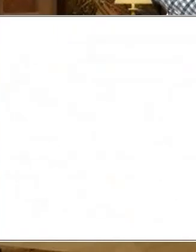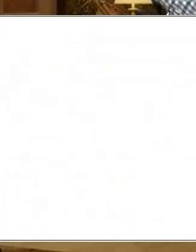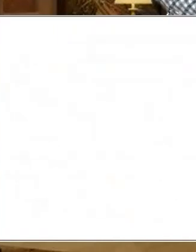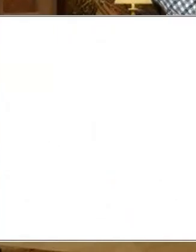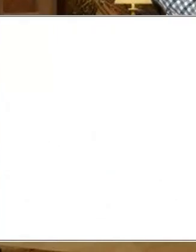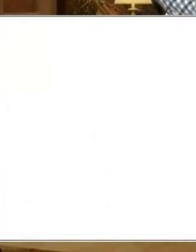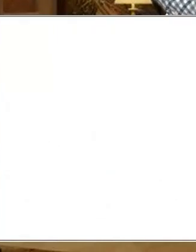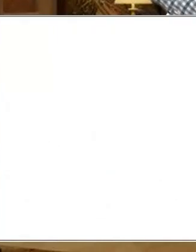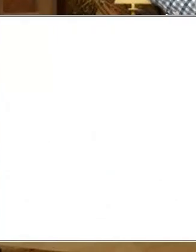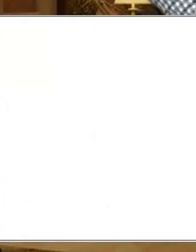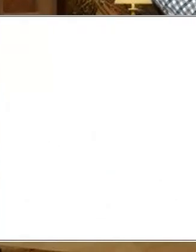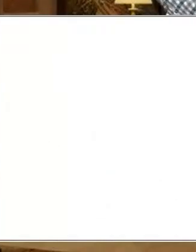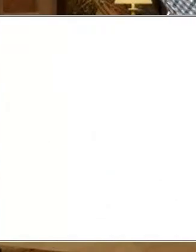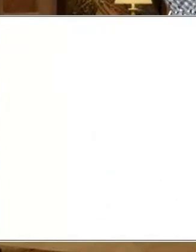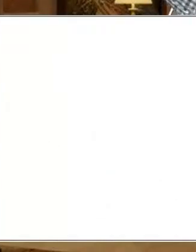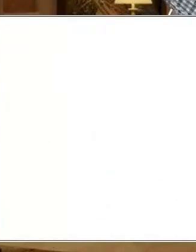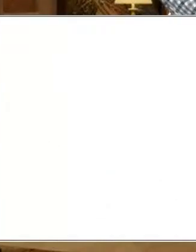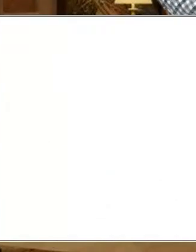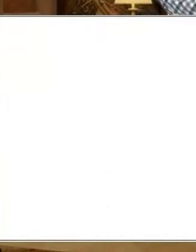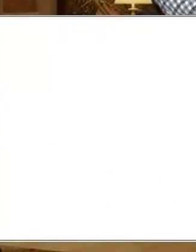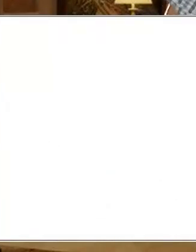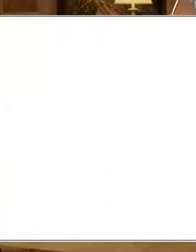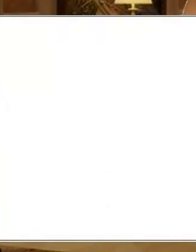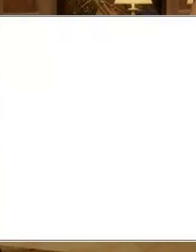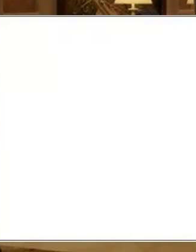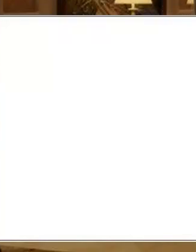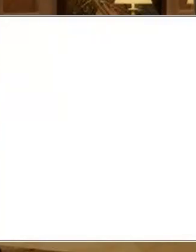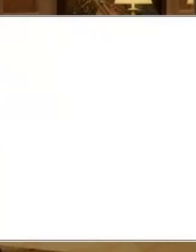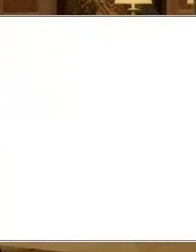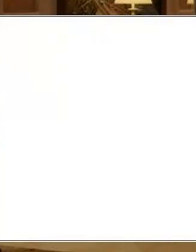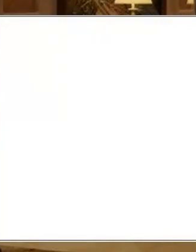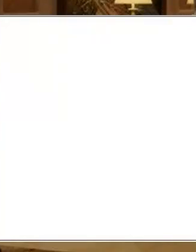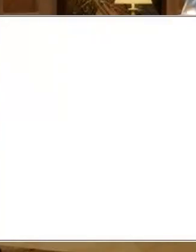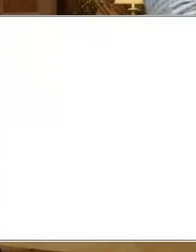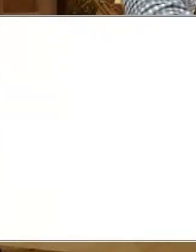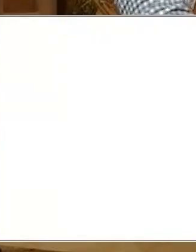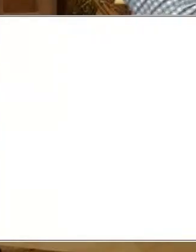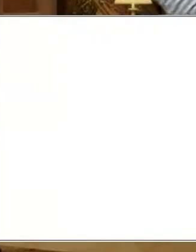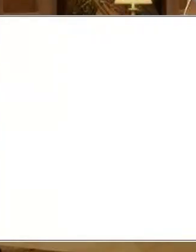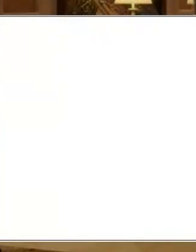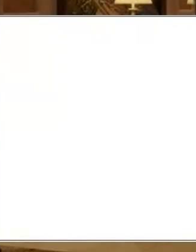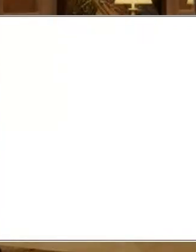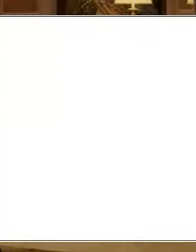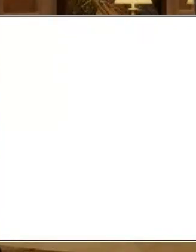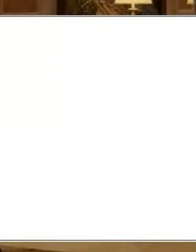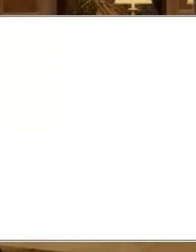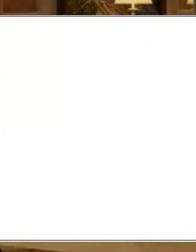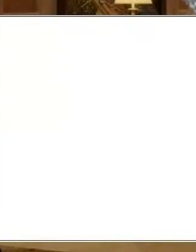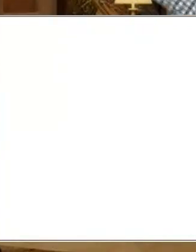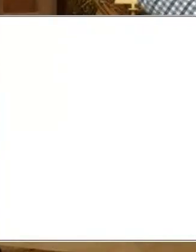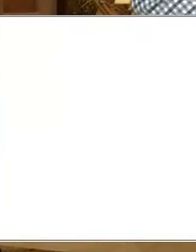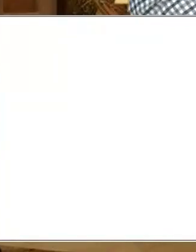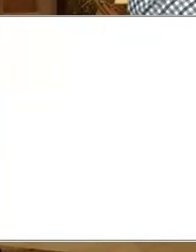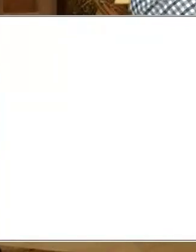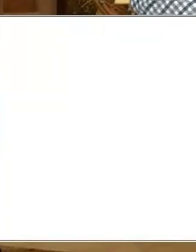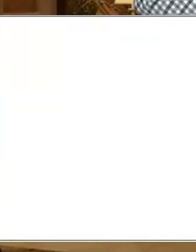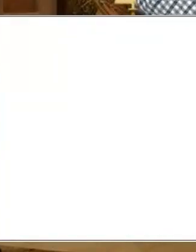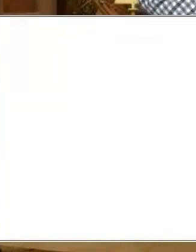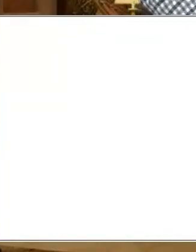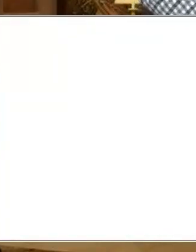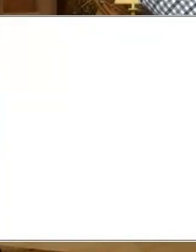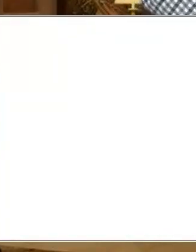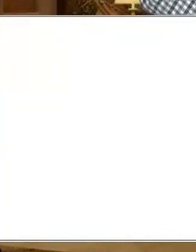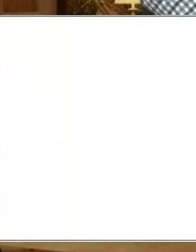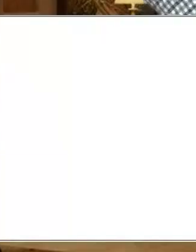no muera, y el canela de tu piel se quede igual. Si perdiera el arco iris su